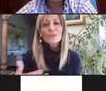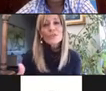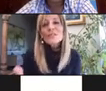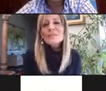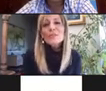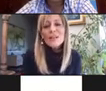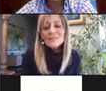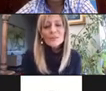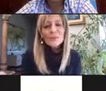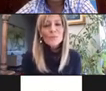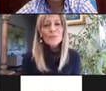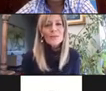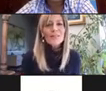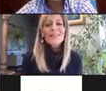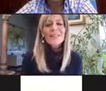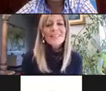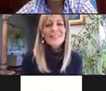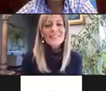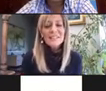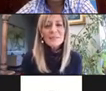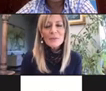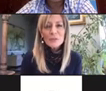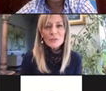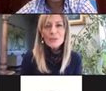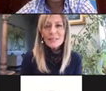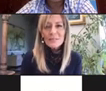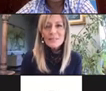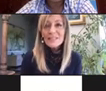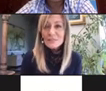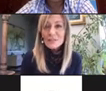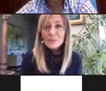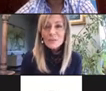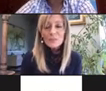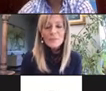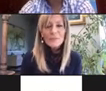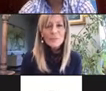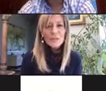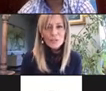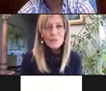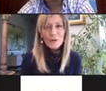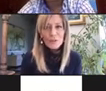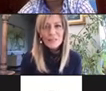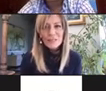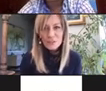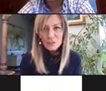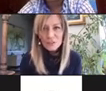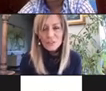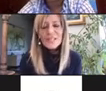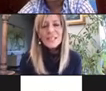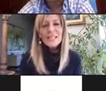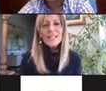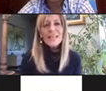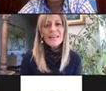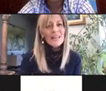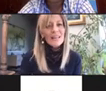tridimensionales cuando uno los puede ver en el cine, pero si no, a través de Netflix, ustedes pueden pedir por National Parks Adventure. Y